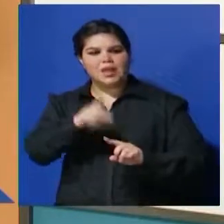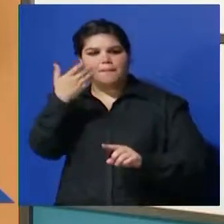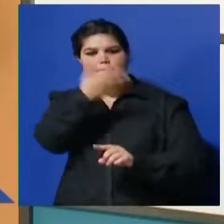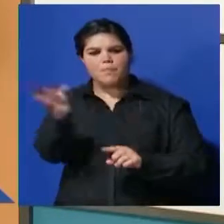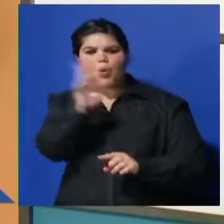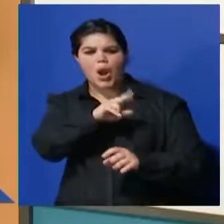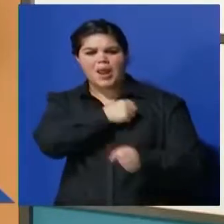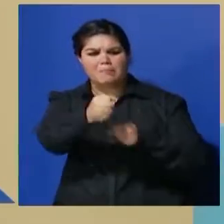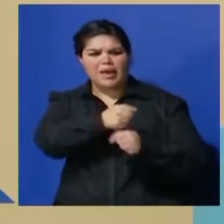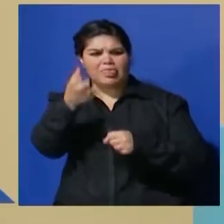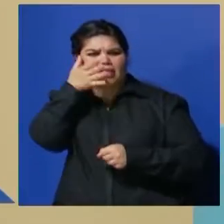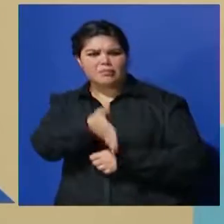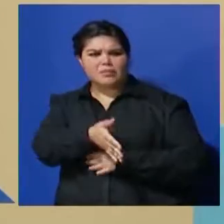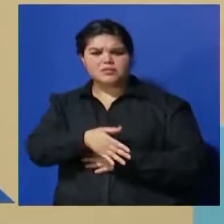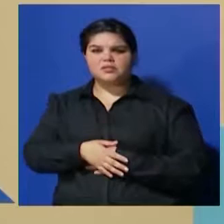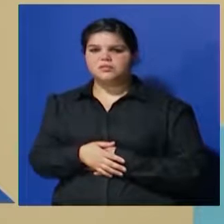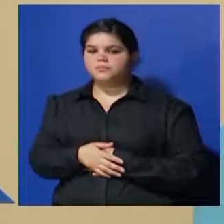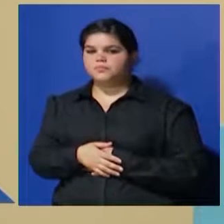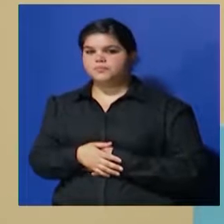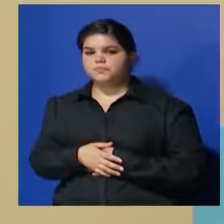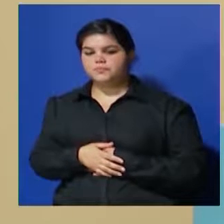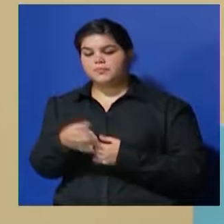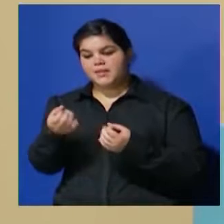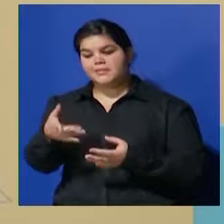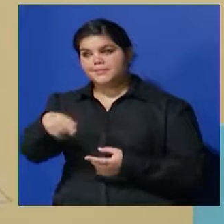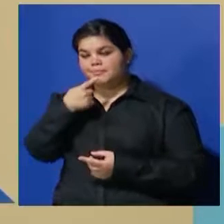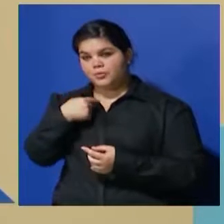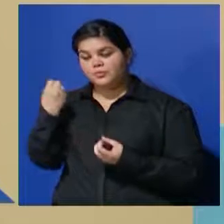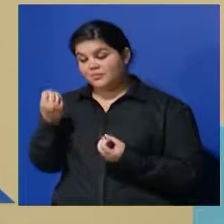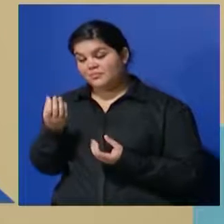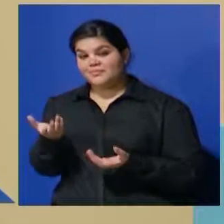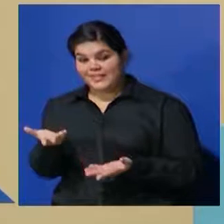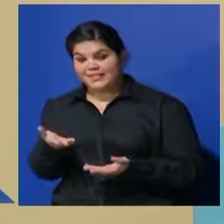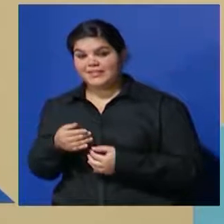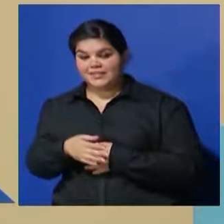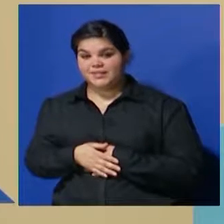género. Bien, qué buena pregunta. Lo que